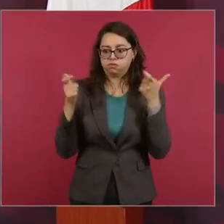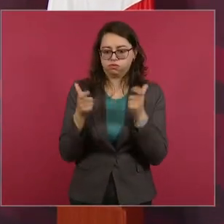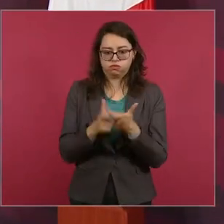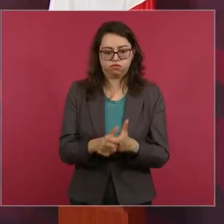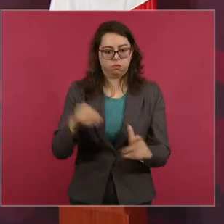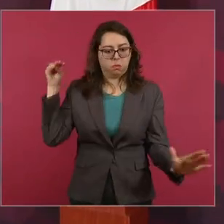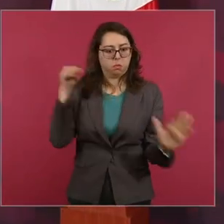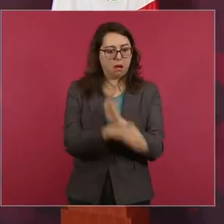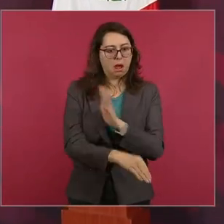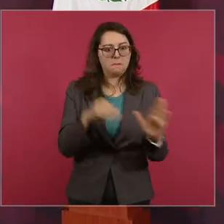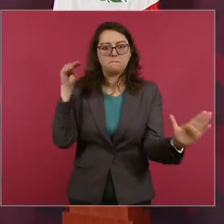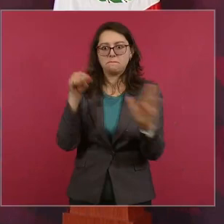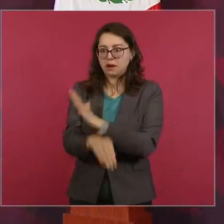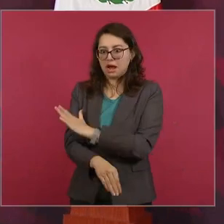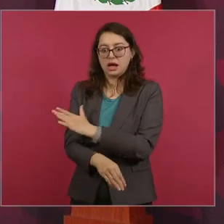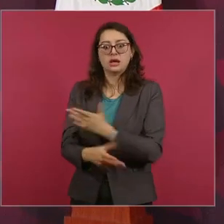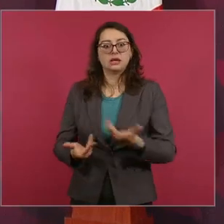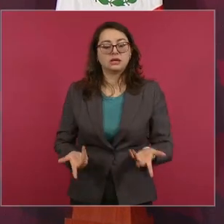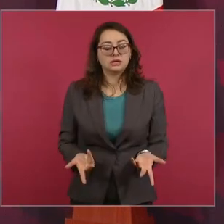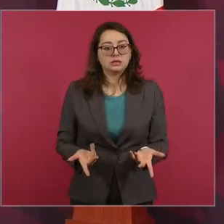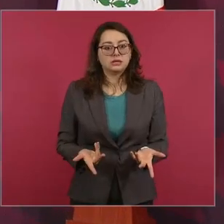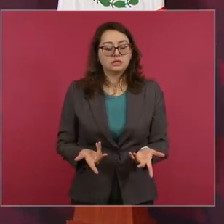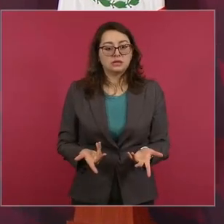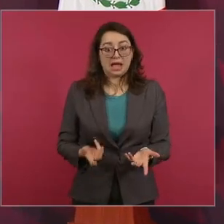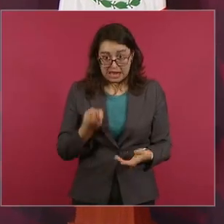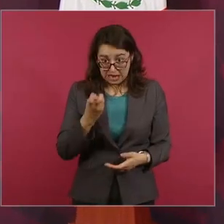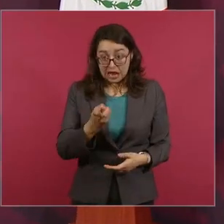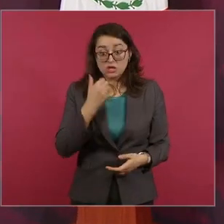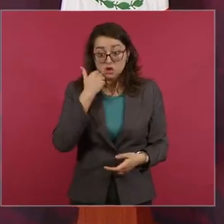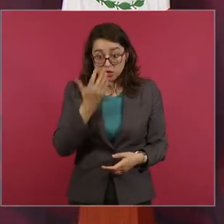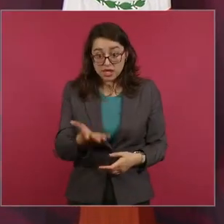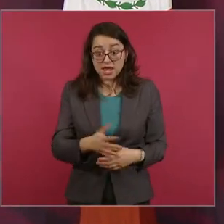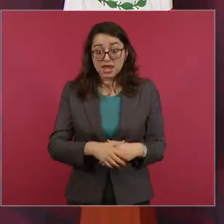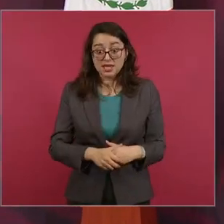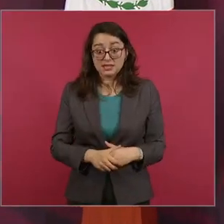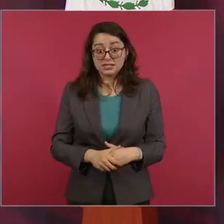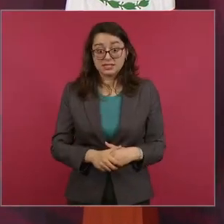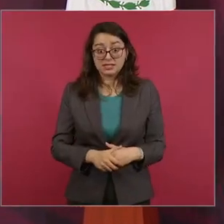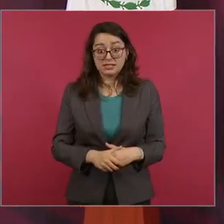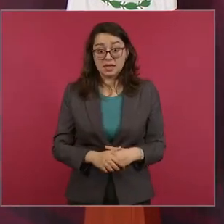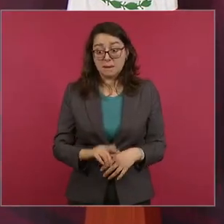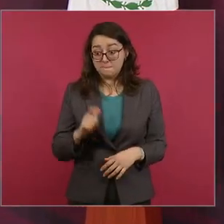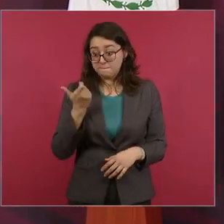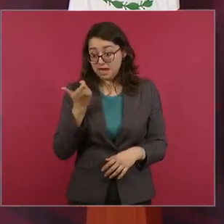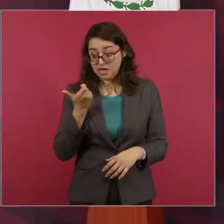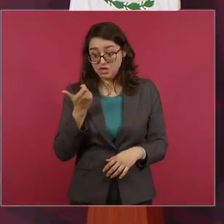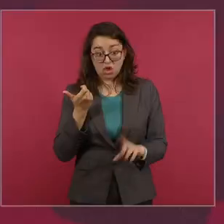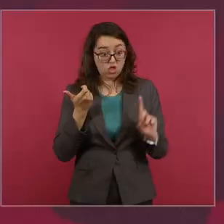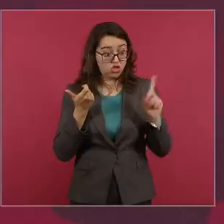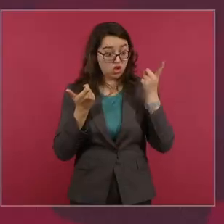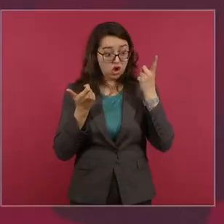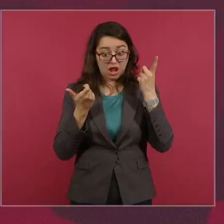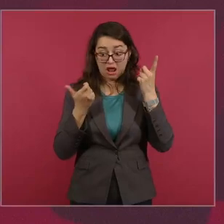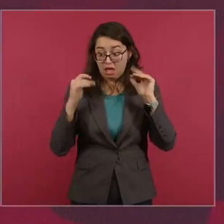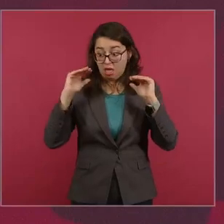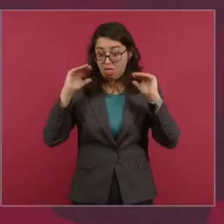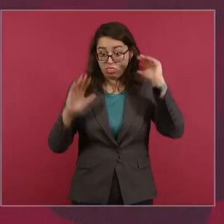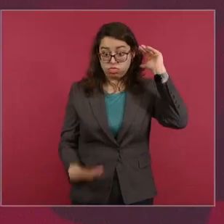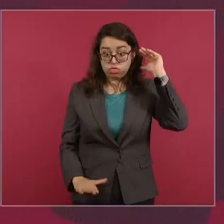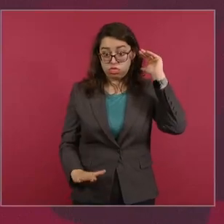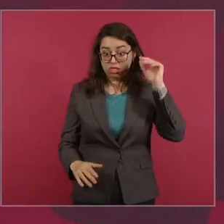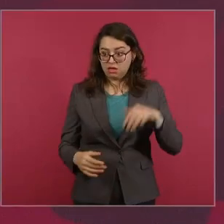y que entonces sí haya fuga de capital y de evaluación si no somos